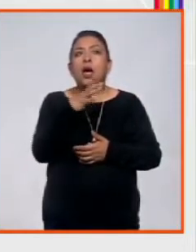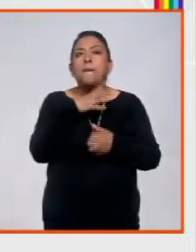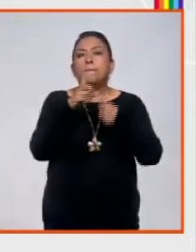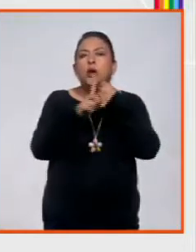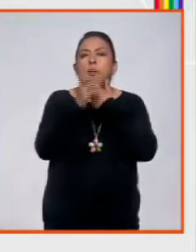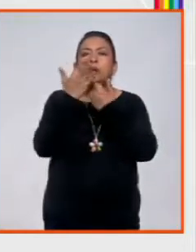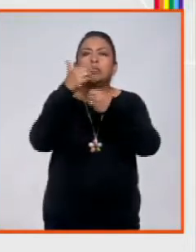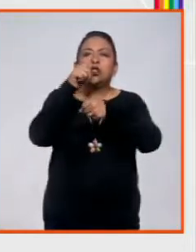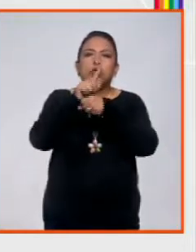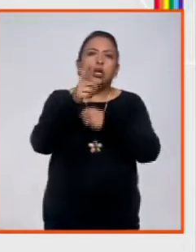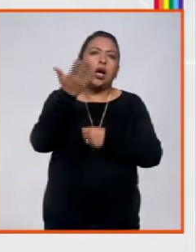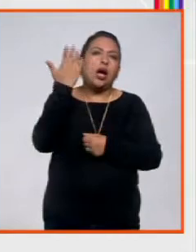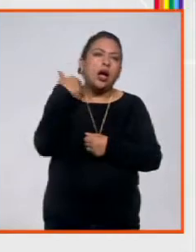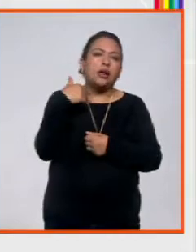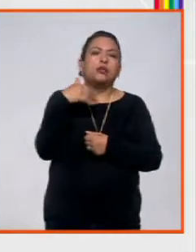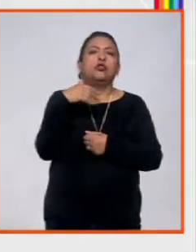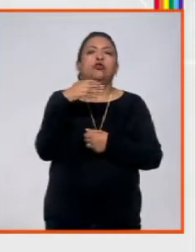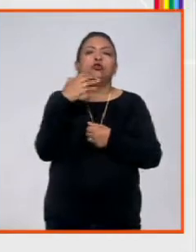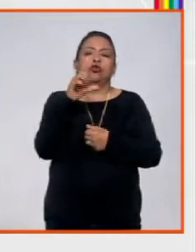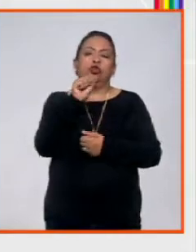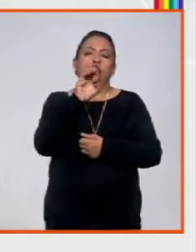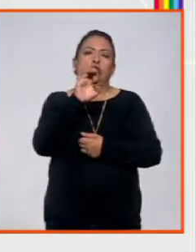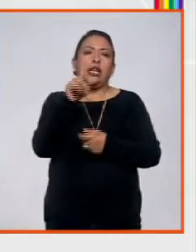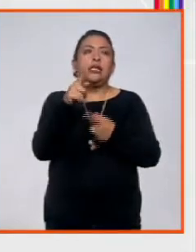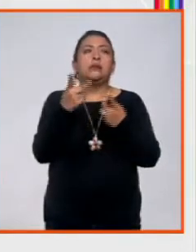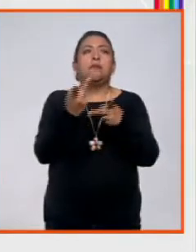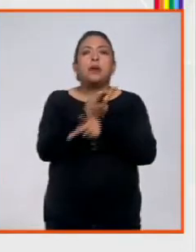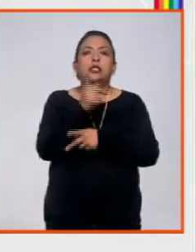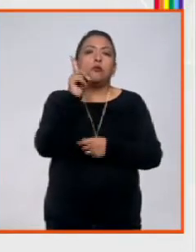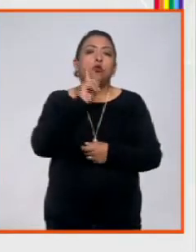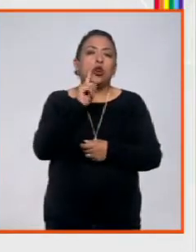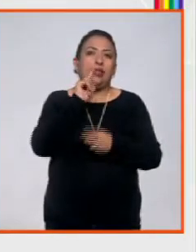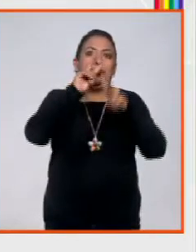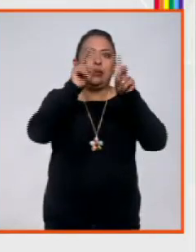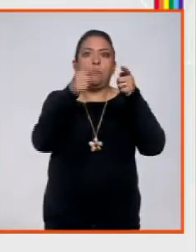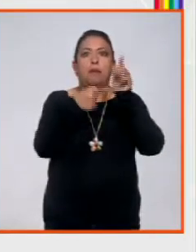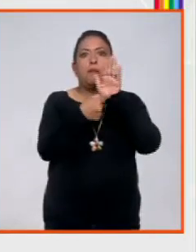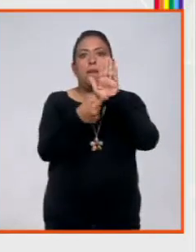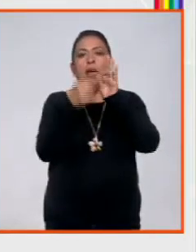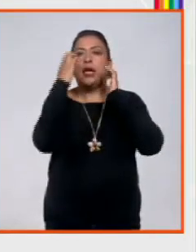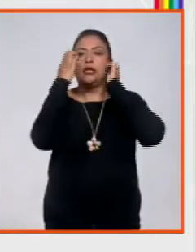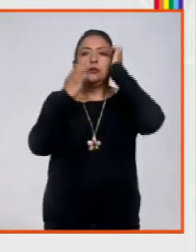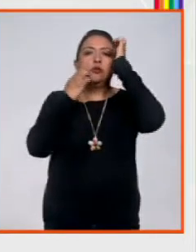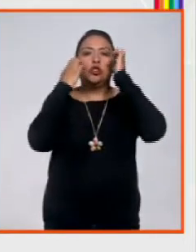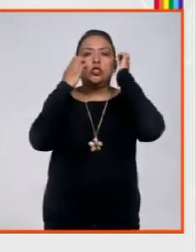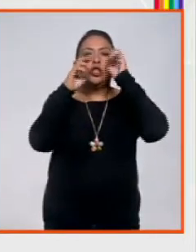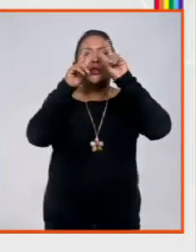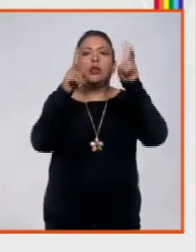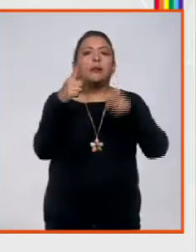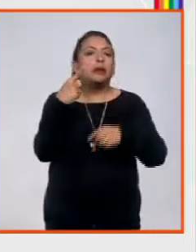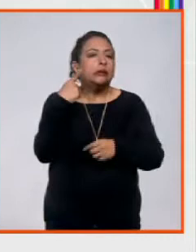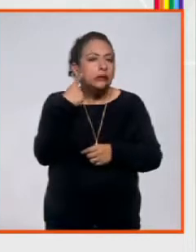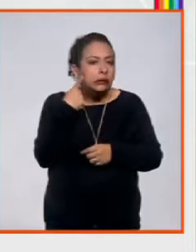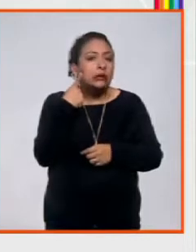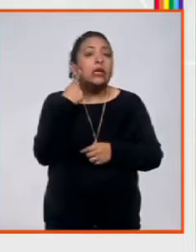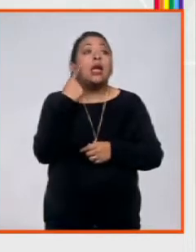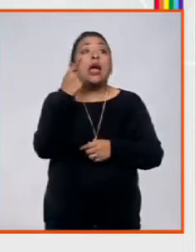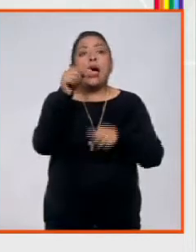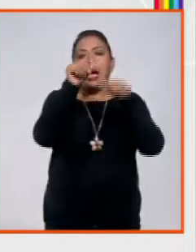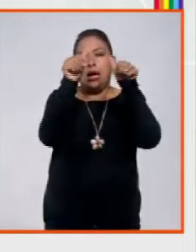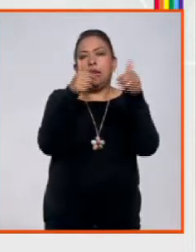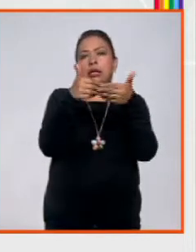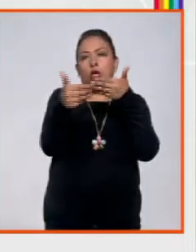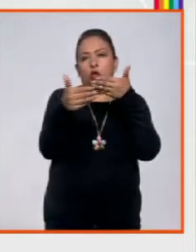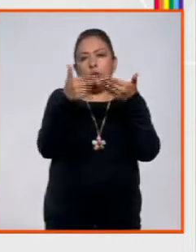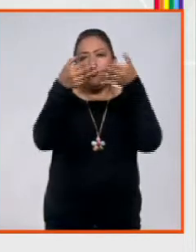sociales el pasado socialista y la situación de las mujeres son los temas de la exhibición escuchamos que muestra arte contemporáneo